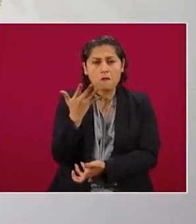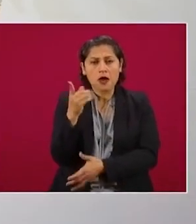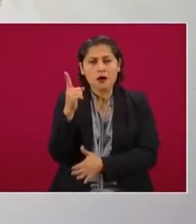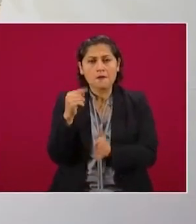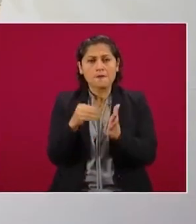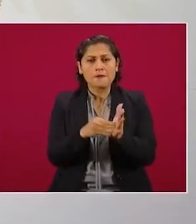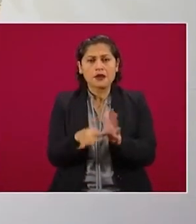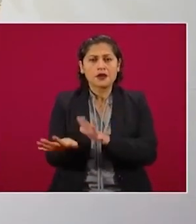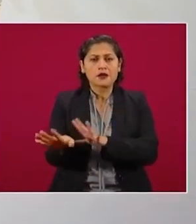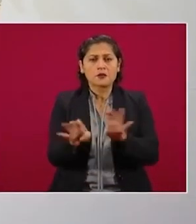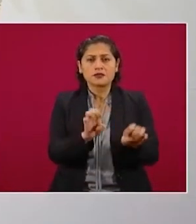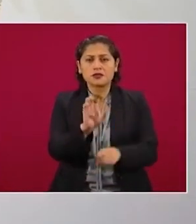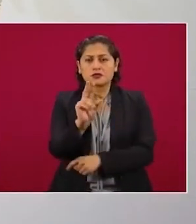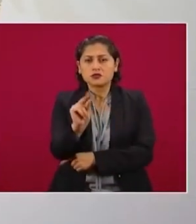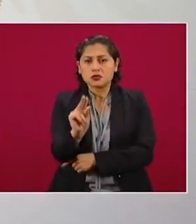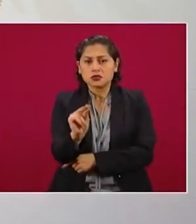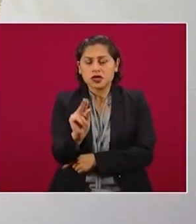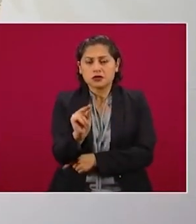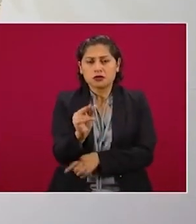80,